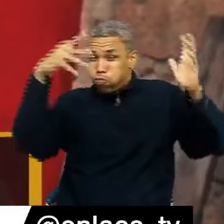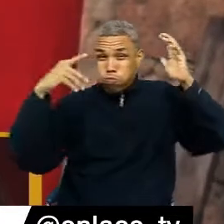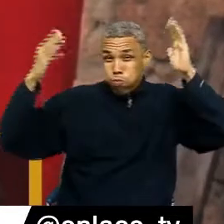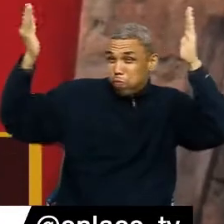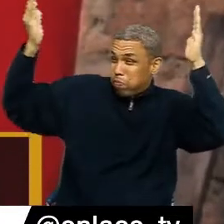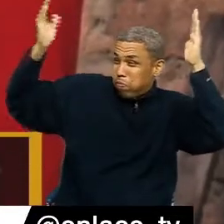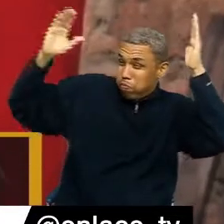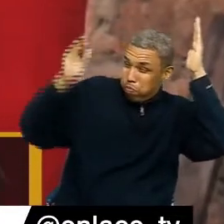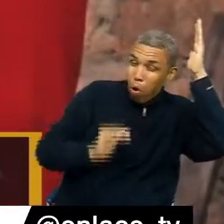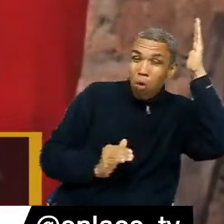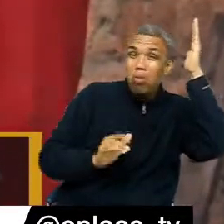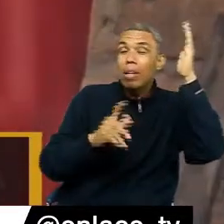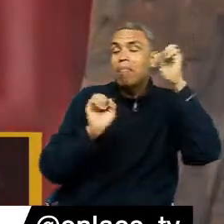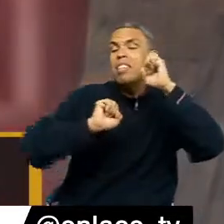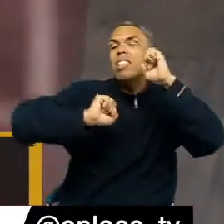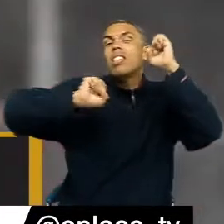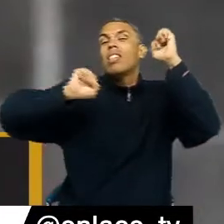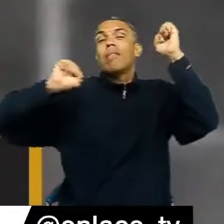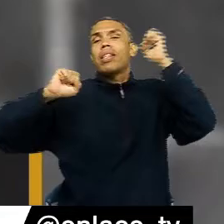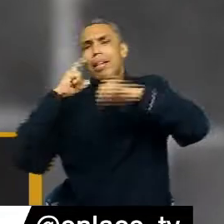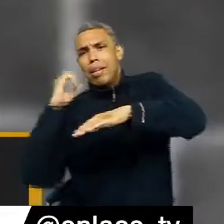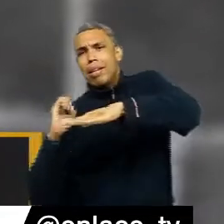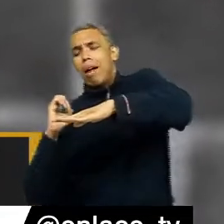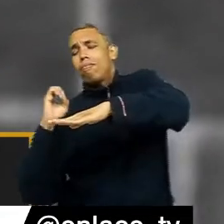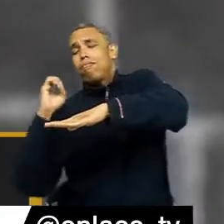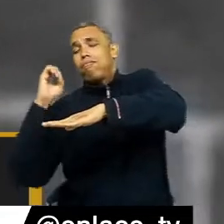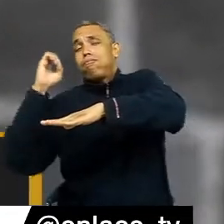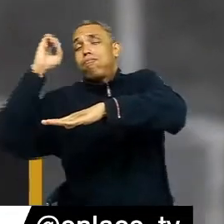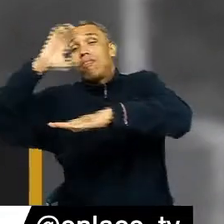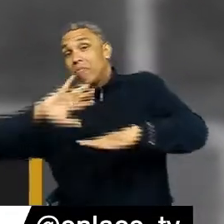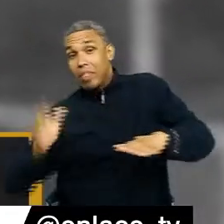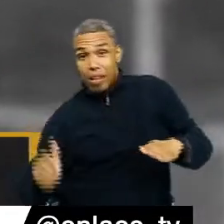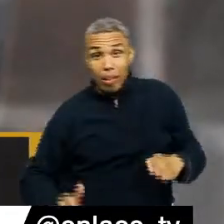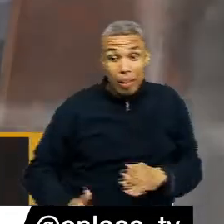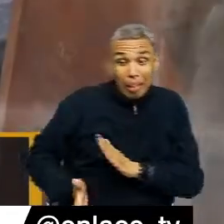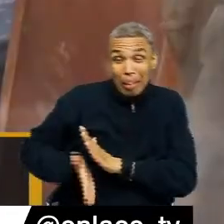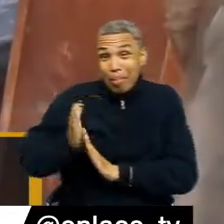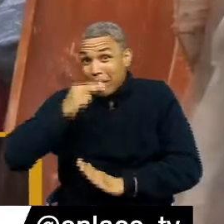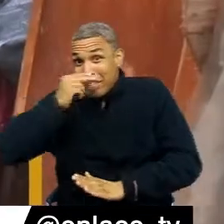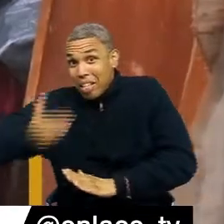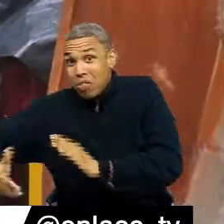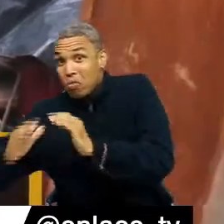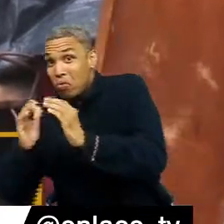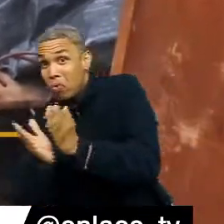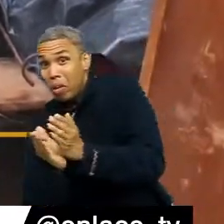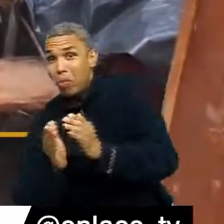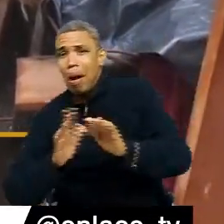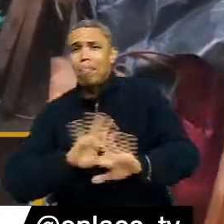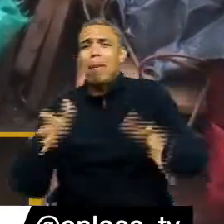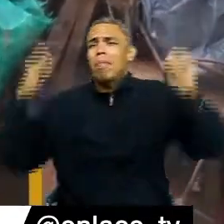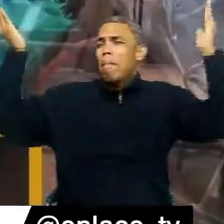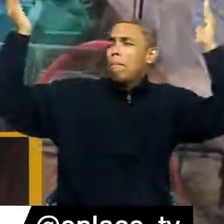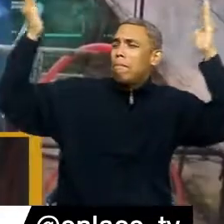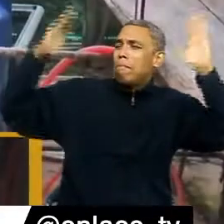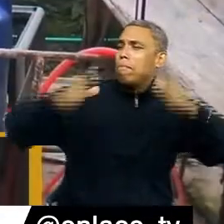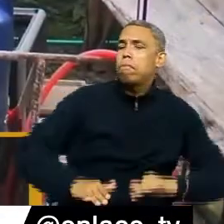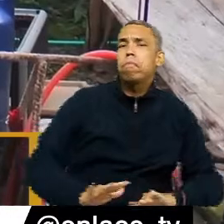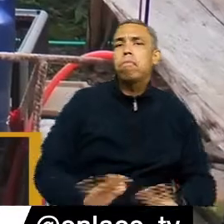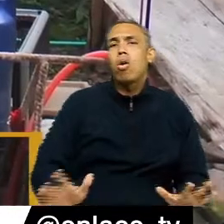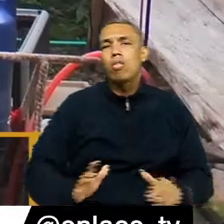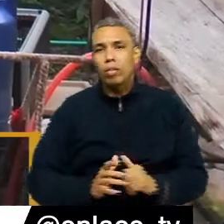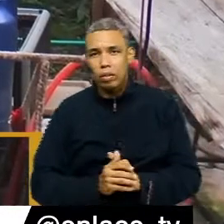vino todo encima, no me dio logro sacar nada. Esta mujer, aunque en medio de su angustia se levantó a llevar a sus hijos al colegio, contempla lo que con esfuerzo